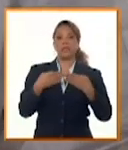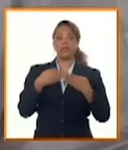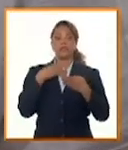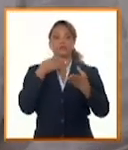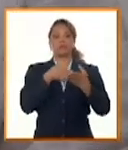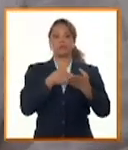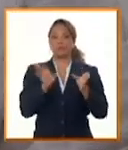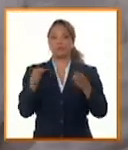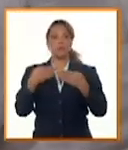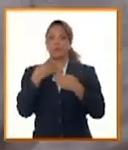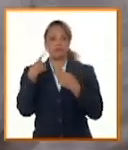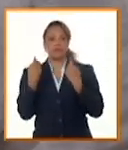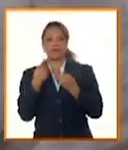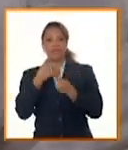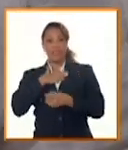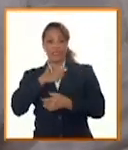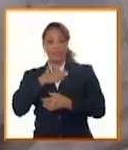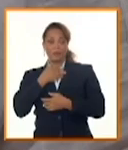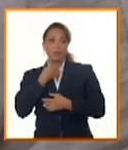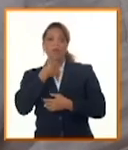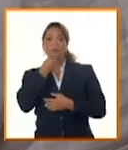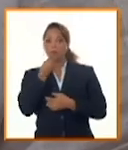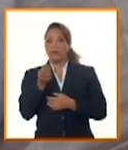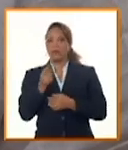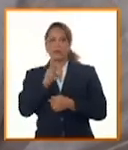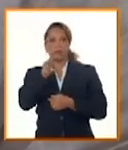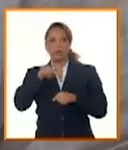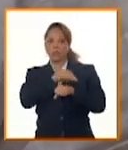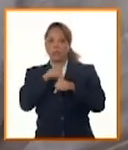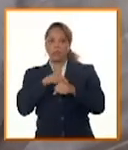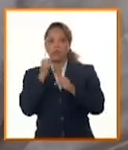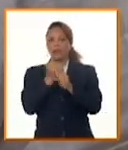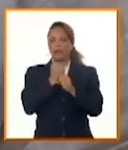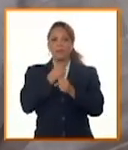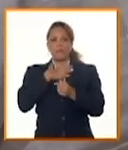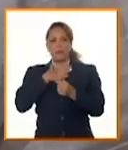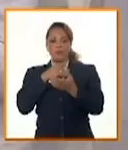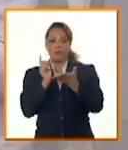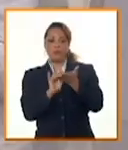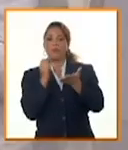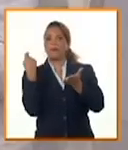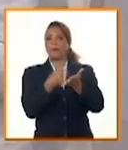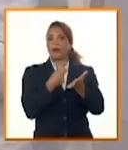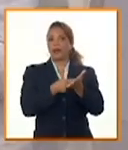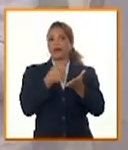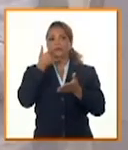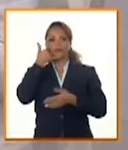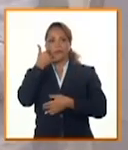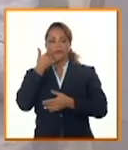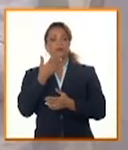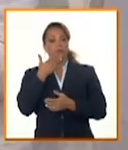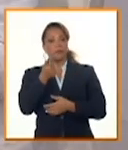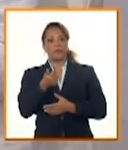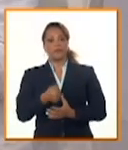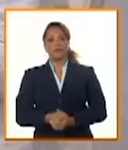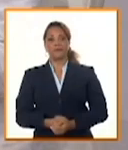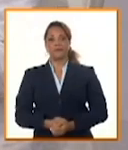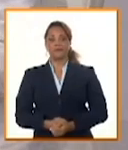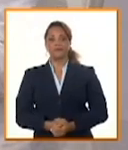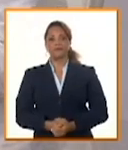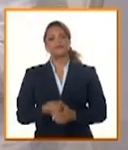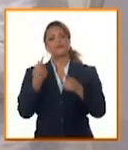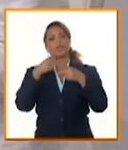trabajo del banco y baja Los costos de las operaciones bancarias en el sistema bancario hay dos elementos que son